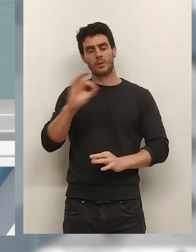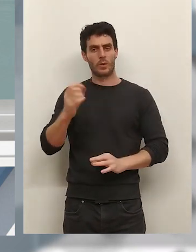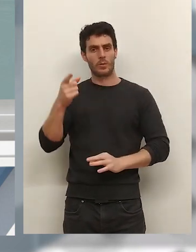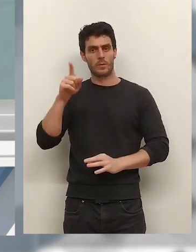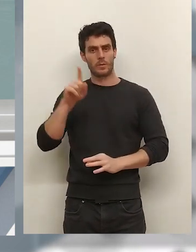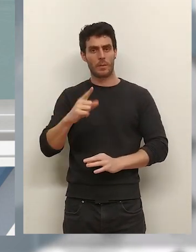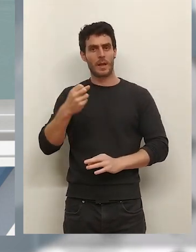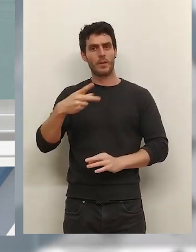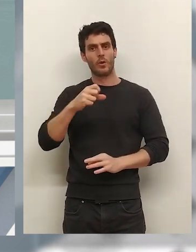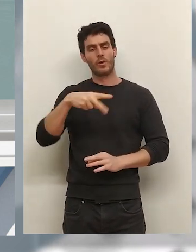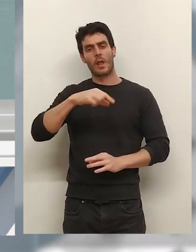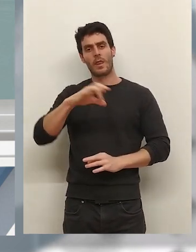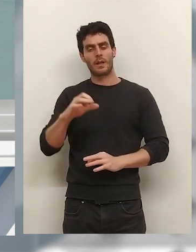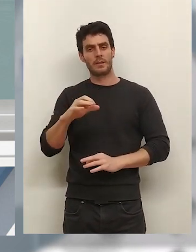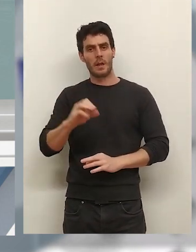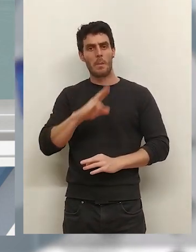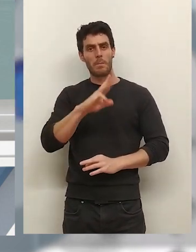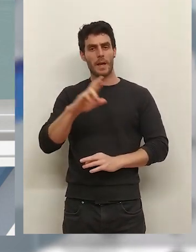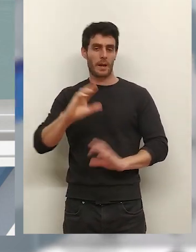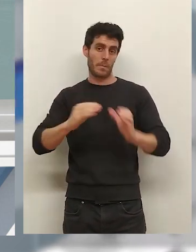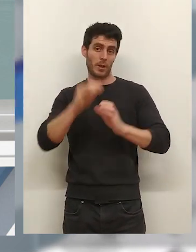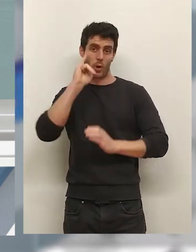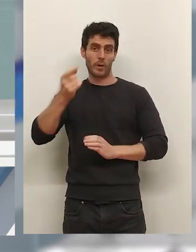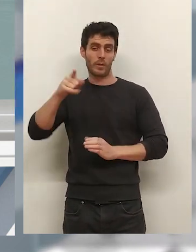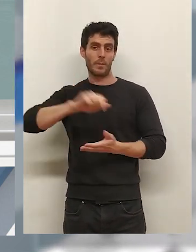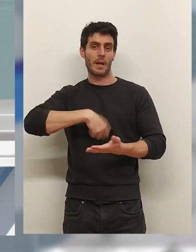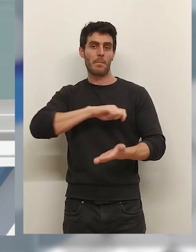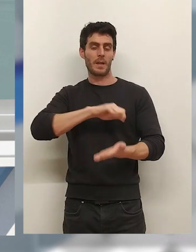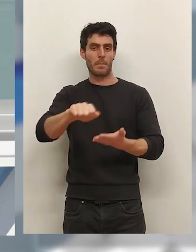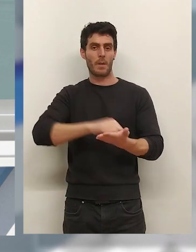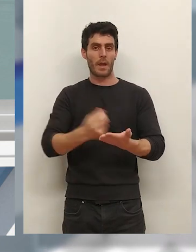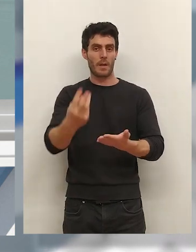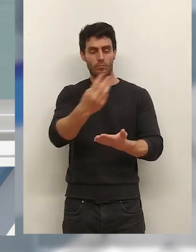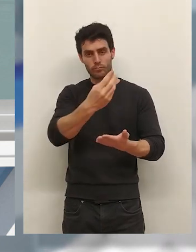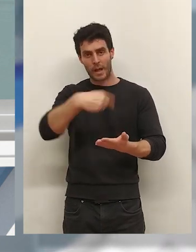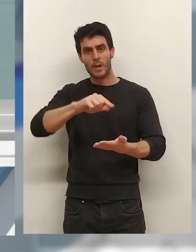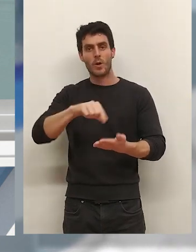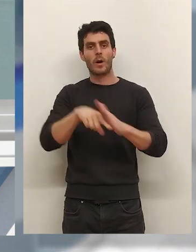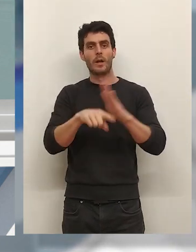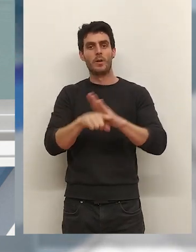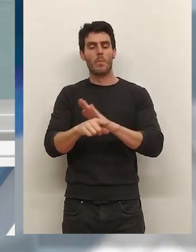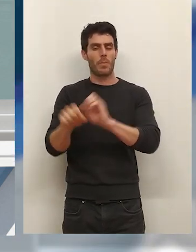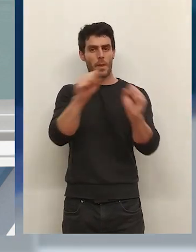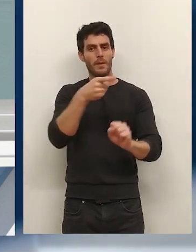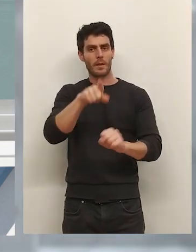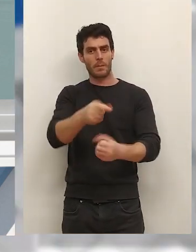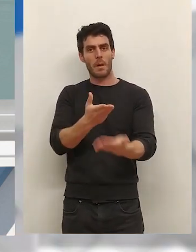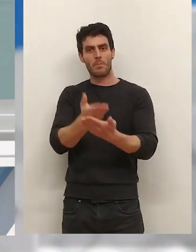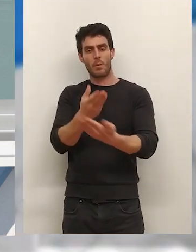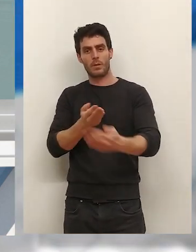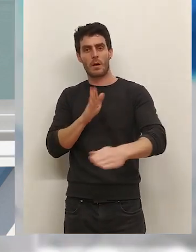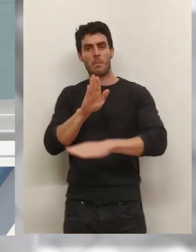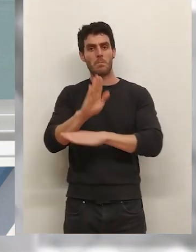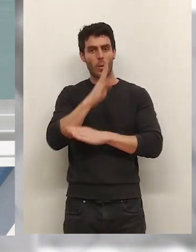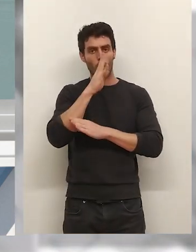Unida y Rubén Antoñanzas como candidato del PR y España Vaciada han defendido su gestión y han lanzado sus